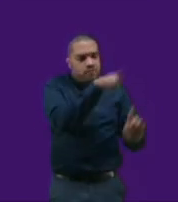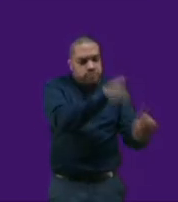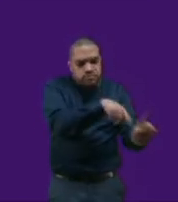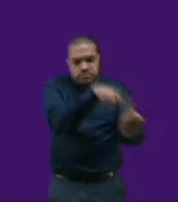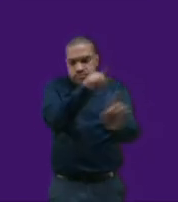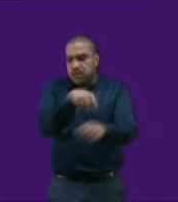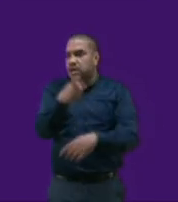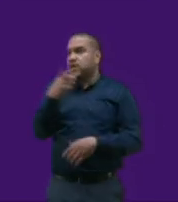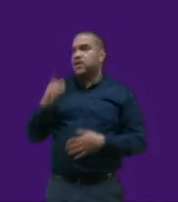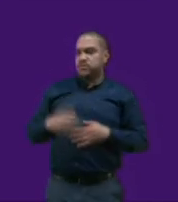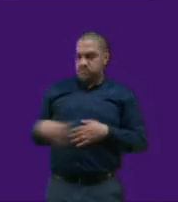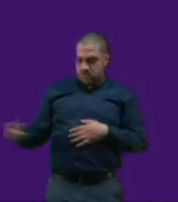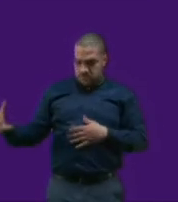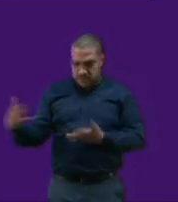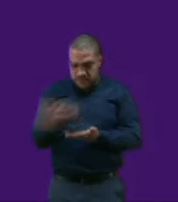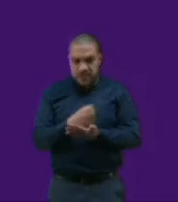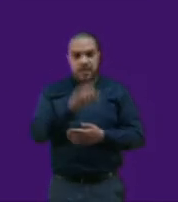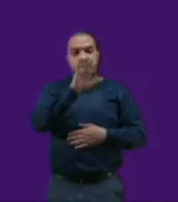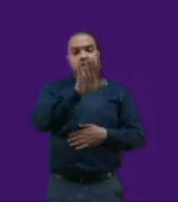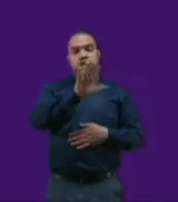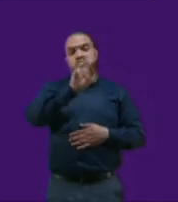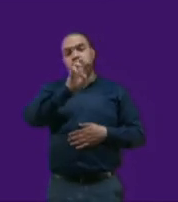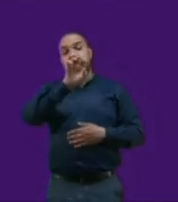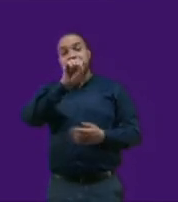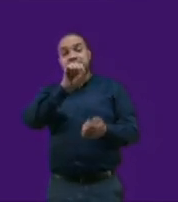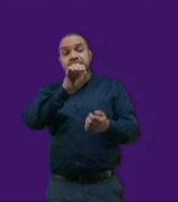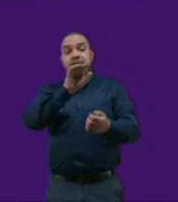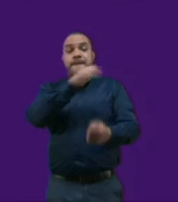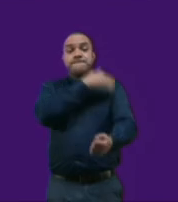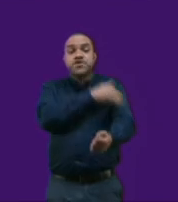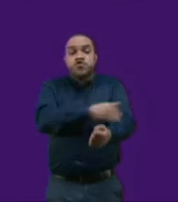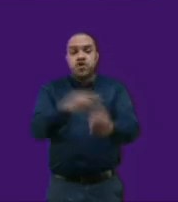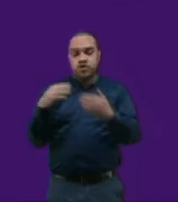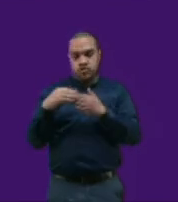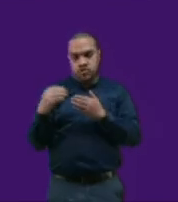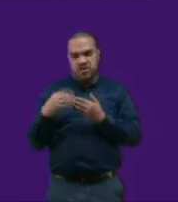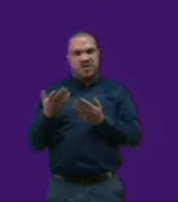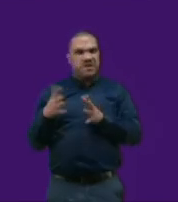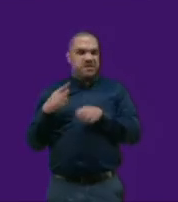pensando solo a 2030, pero así podemos pensar